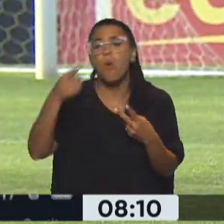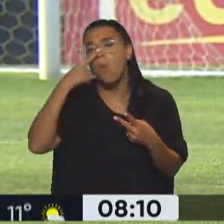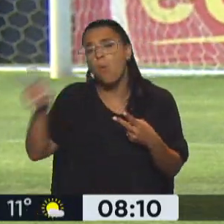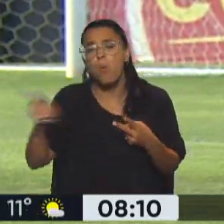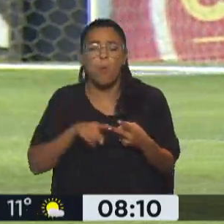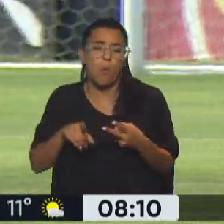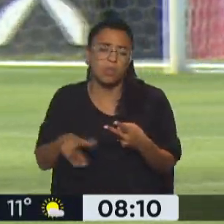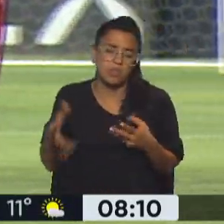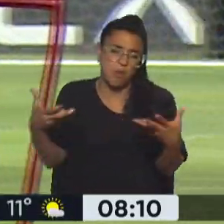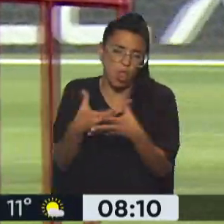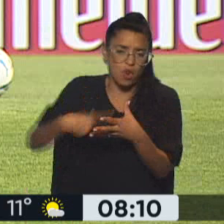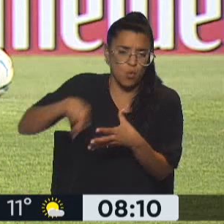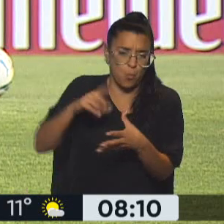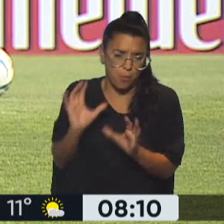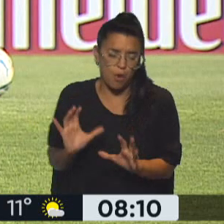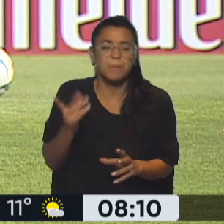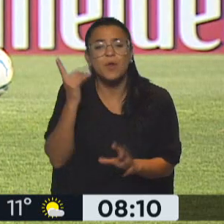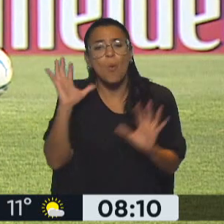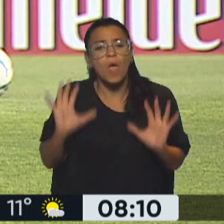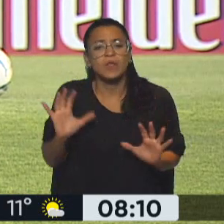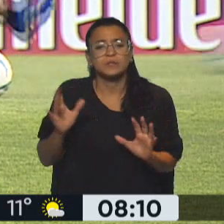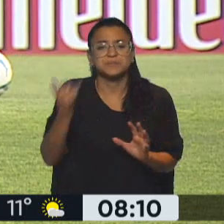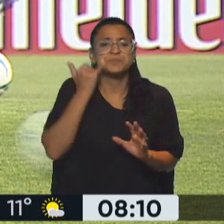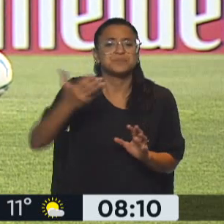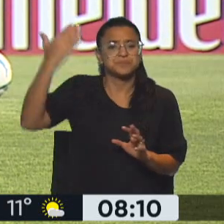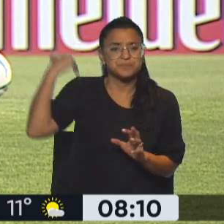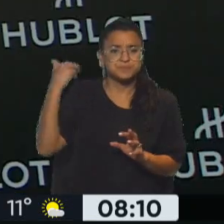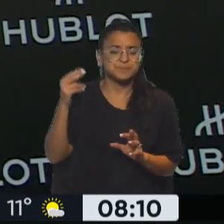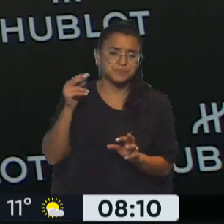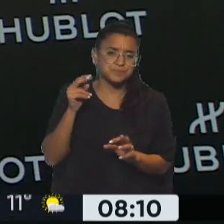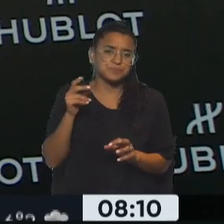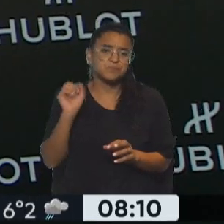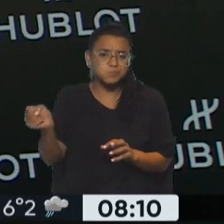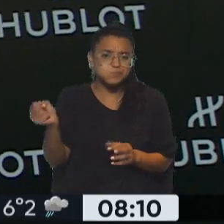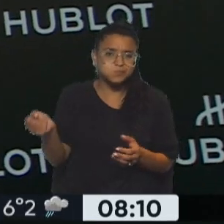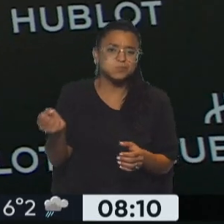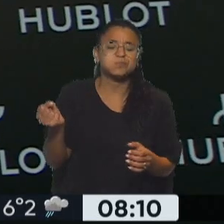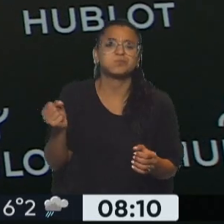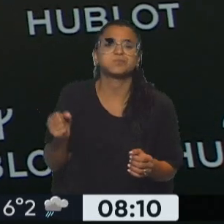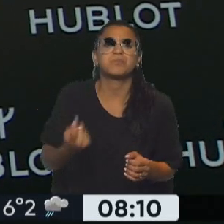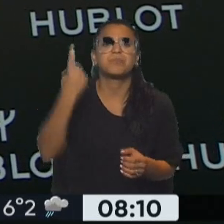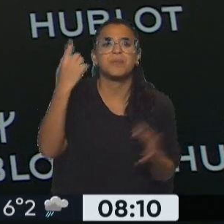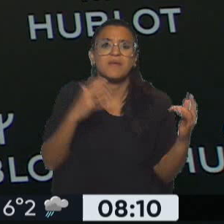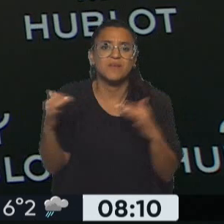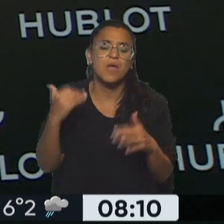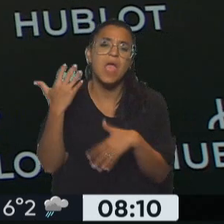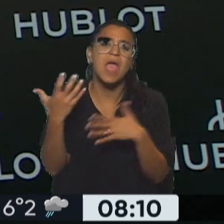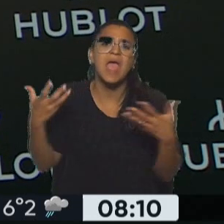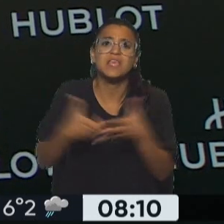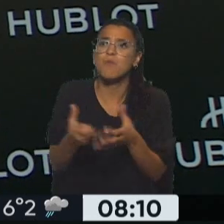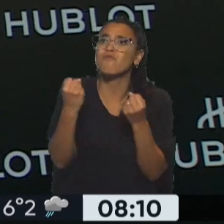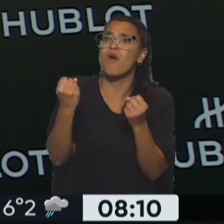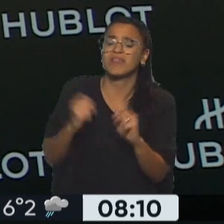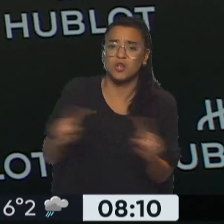la zona. Pero bueno, ya nos ha pasado de tener sorpresas en la primera fecha, de jugar con equipos que no son